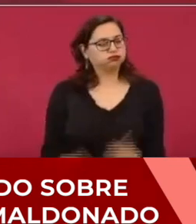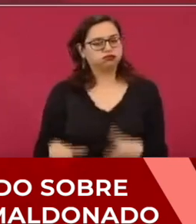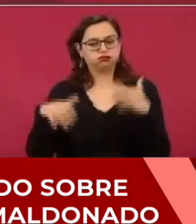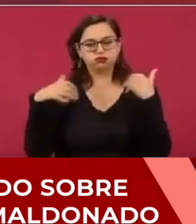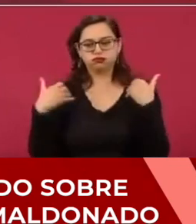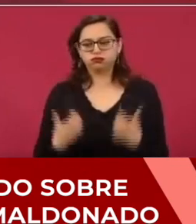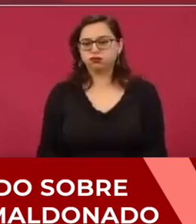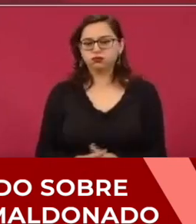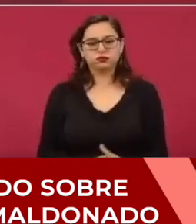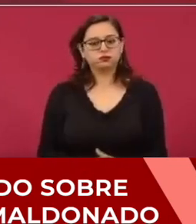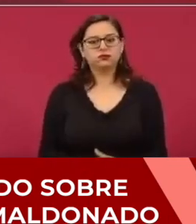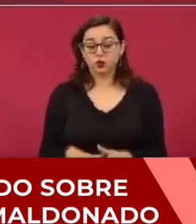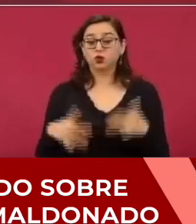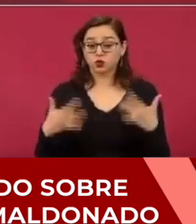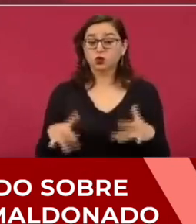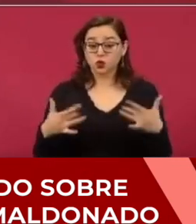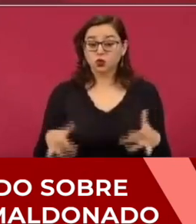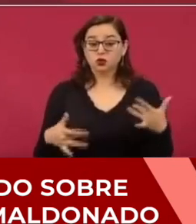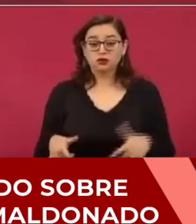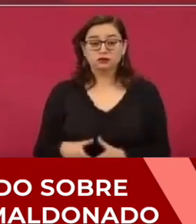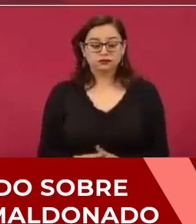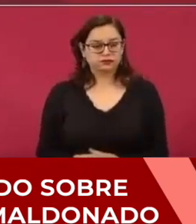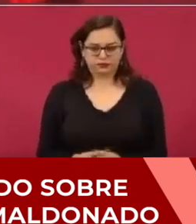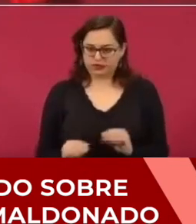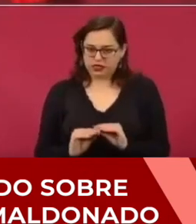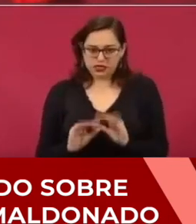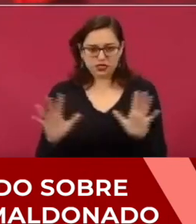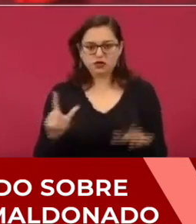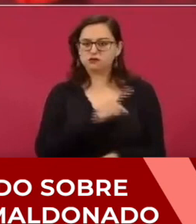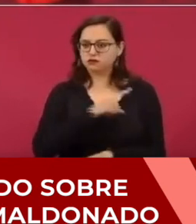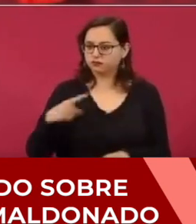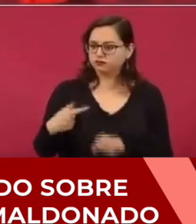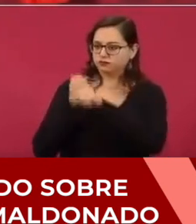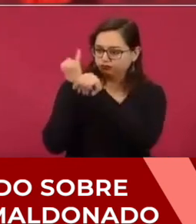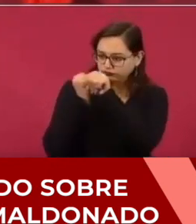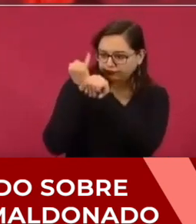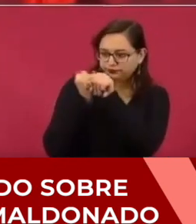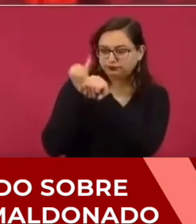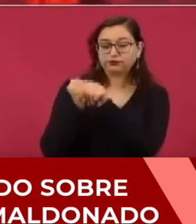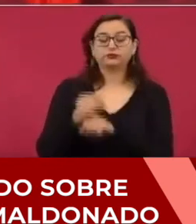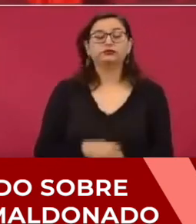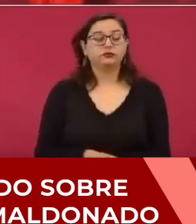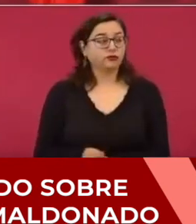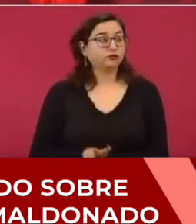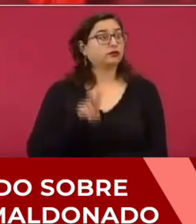Desde luego vamos a llevar a cabo toda la investigación. Ella estuvo aquí, en